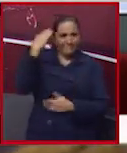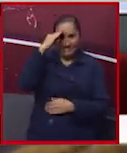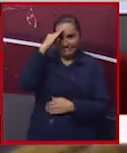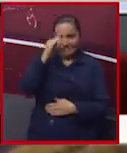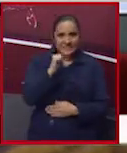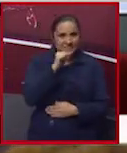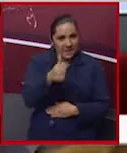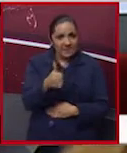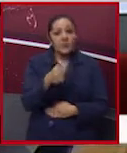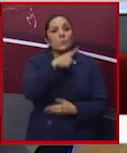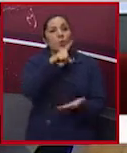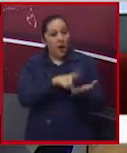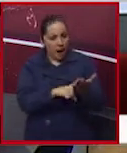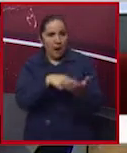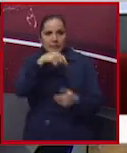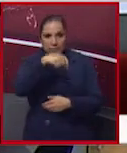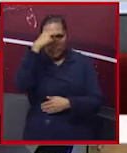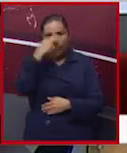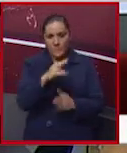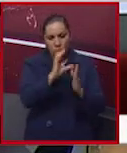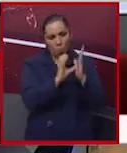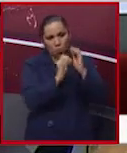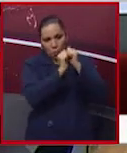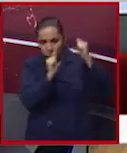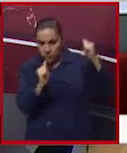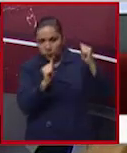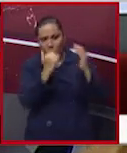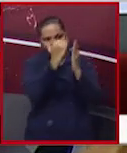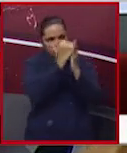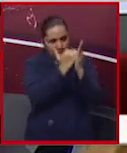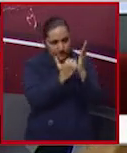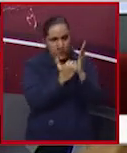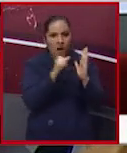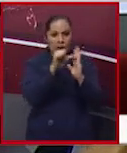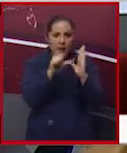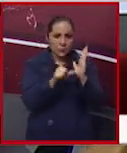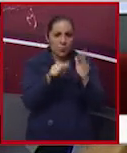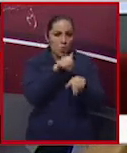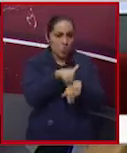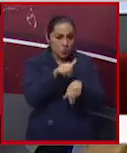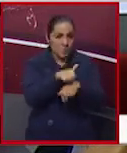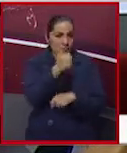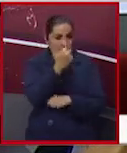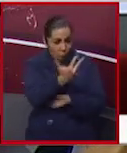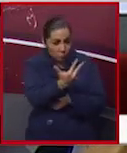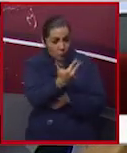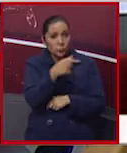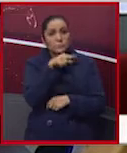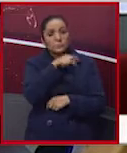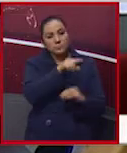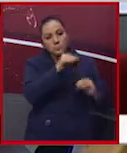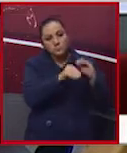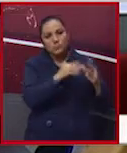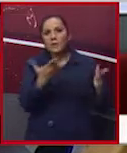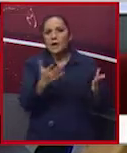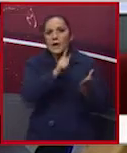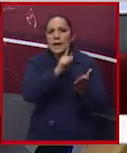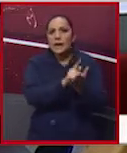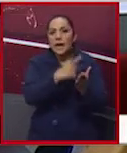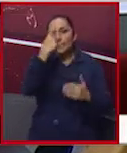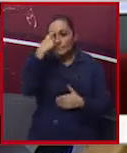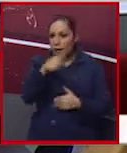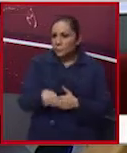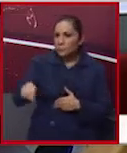reconocimiento constitucional en México, el artículo 6 de la Constitución, en Chile, el artículo 8. Las leyes de participación